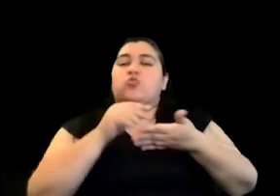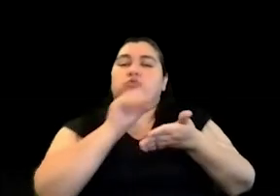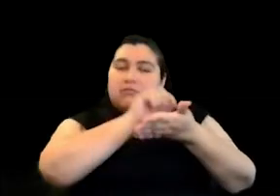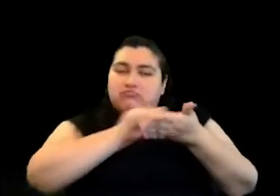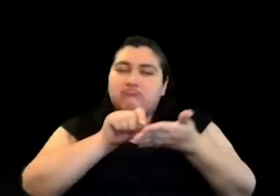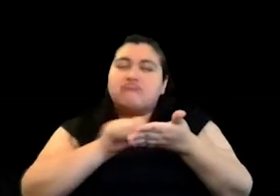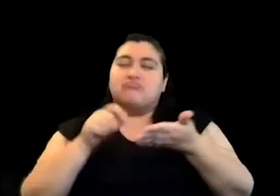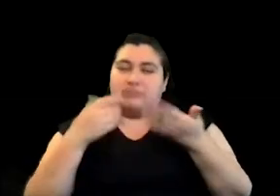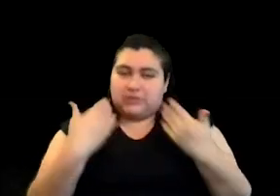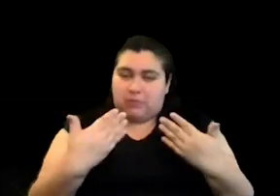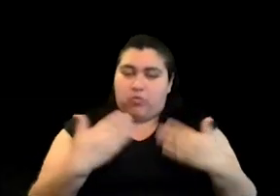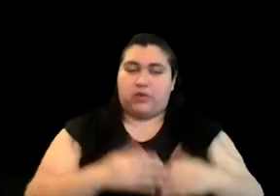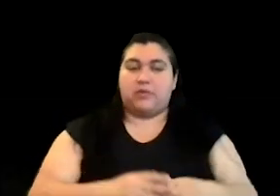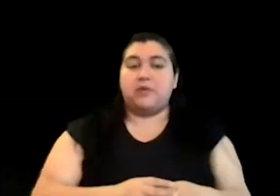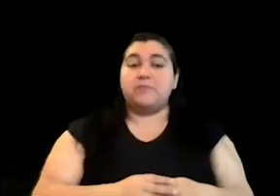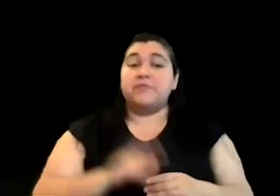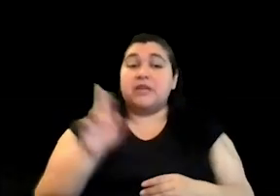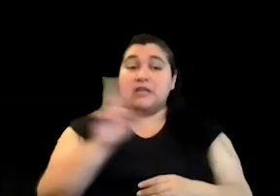La resolución